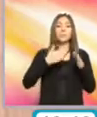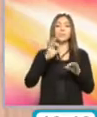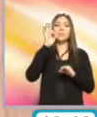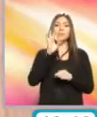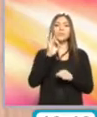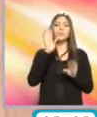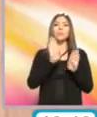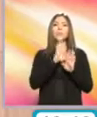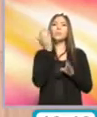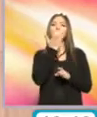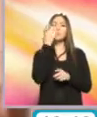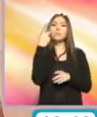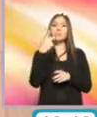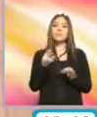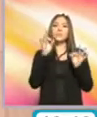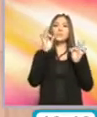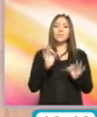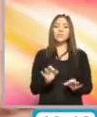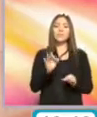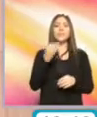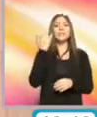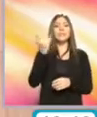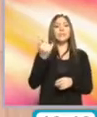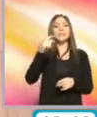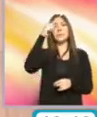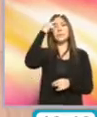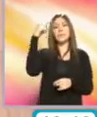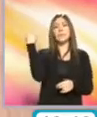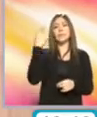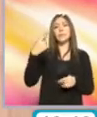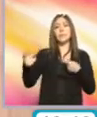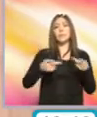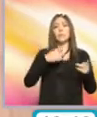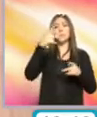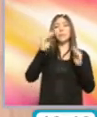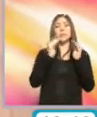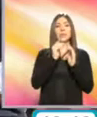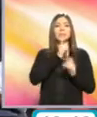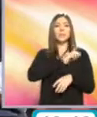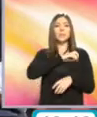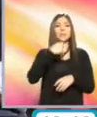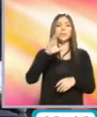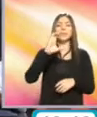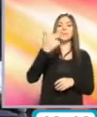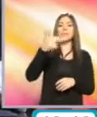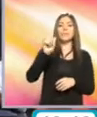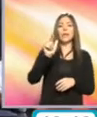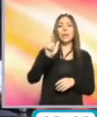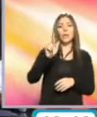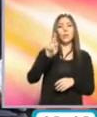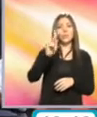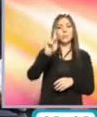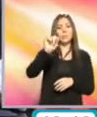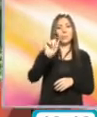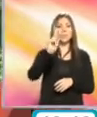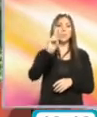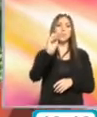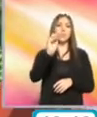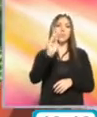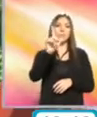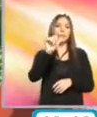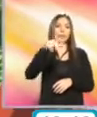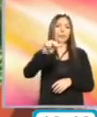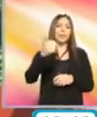y muy sencilla de preparar que sabemos que allá en casita lo van a disfrutar. Unas chalupitas Chalupas poblanas. Desde hace poblanas. rato estábamos